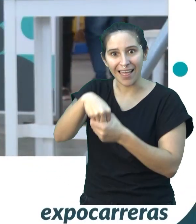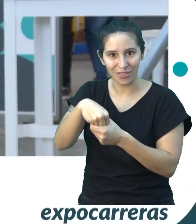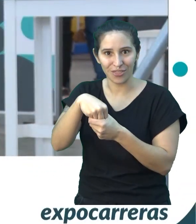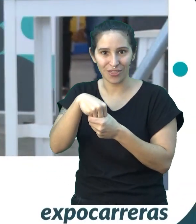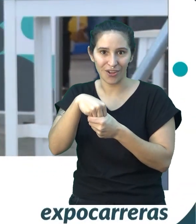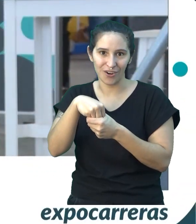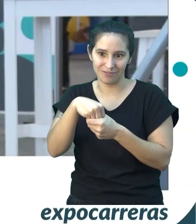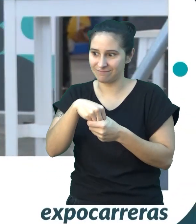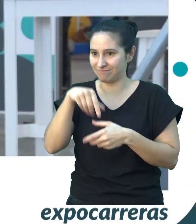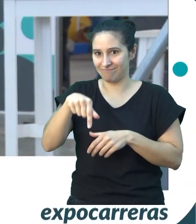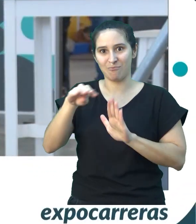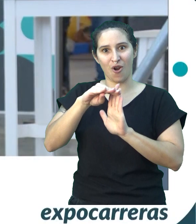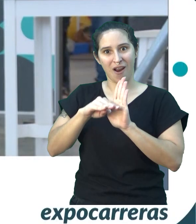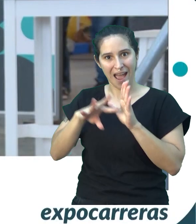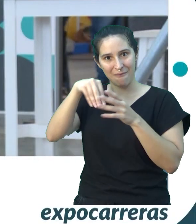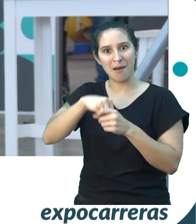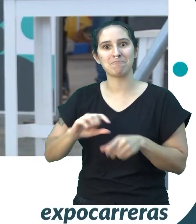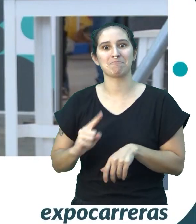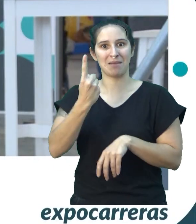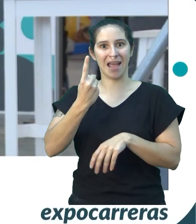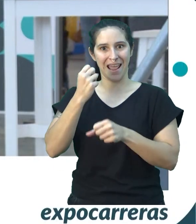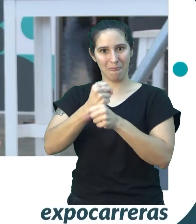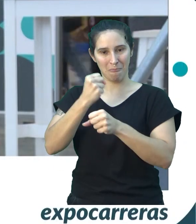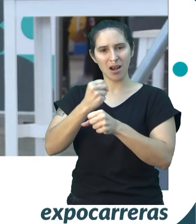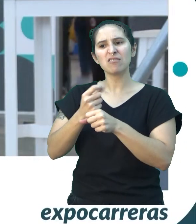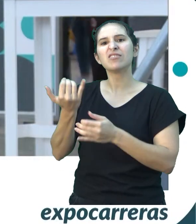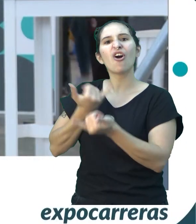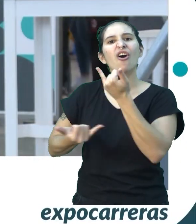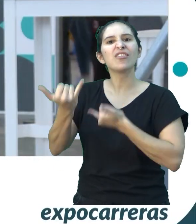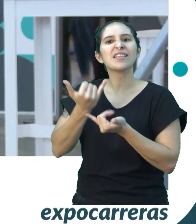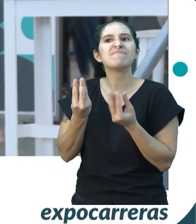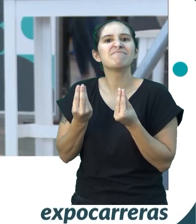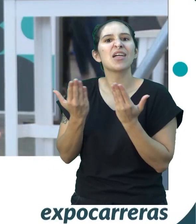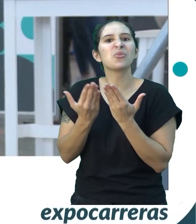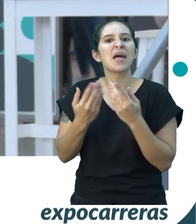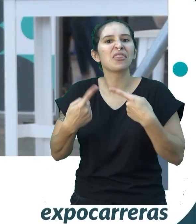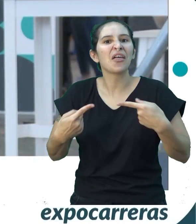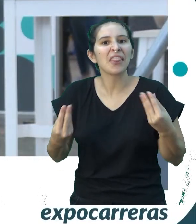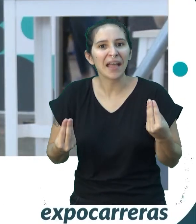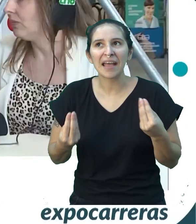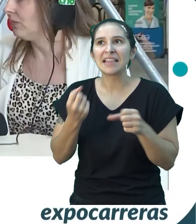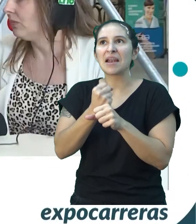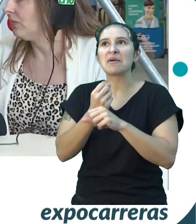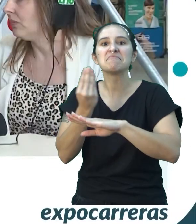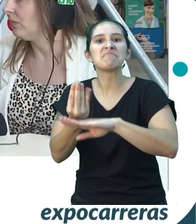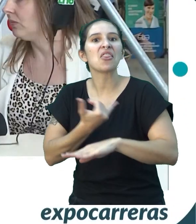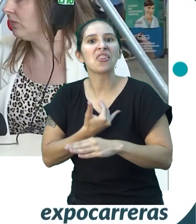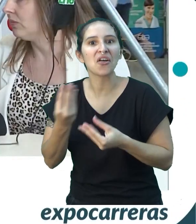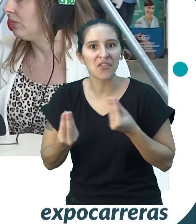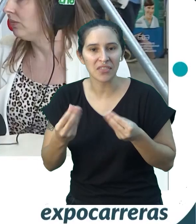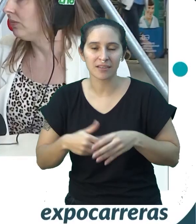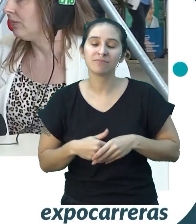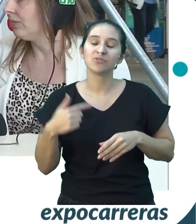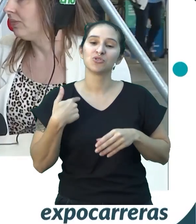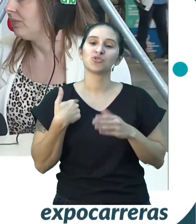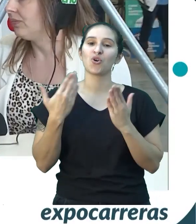este programa, Mi Primer Empleo. Contanos, bueno, ¿qué estás estudiando y, bueno, dónde estás trabajando? Bien, yo estoy estudiando Ingeniería